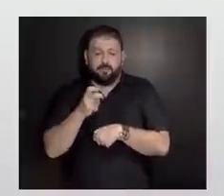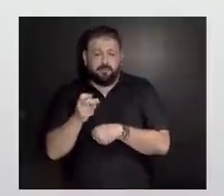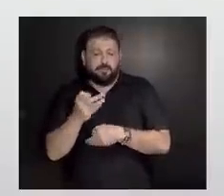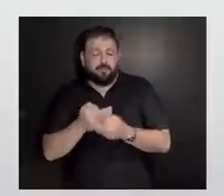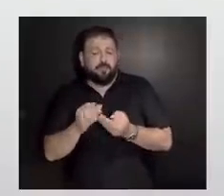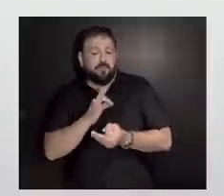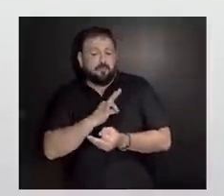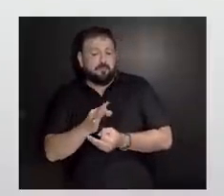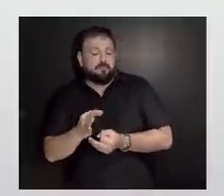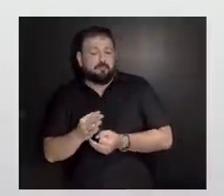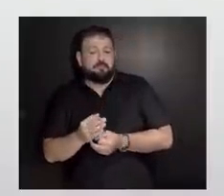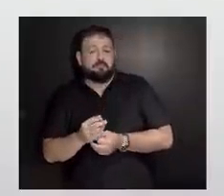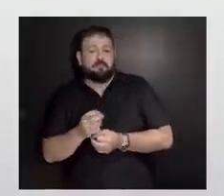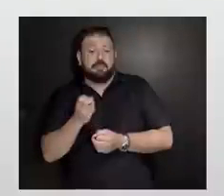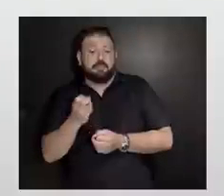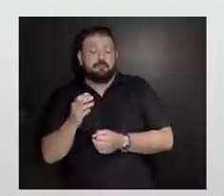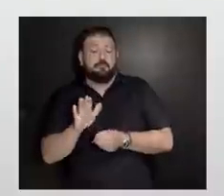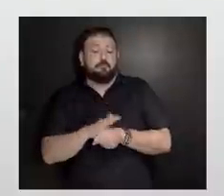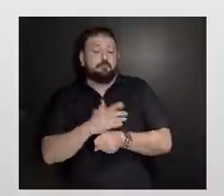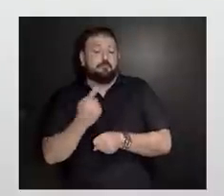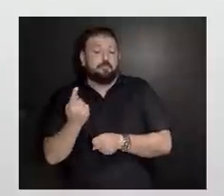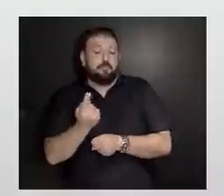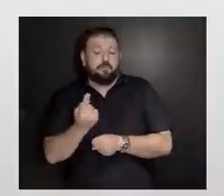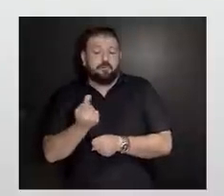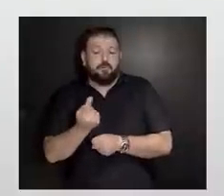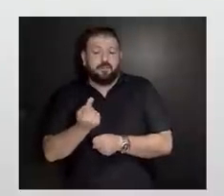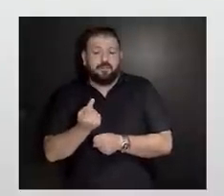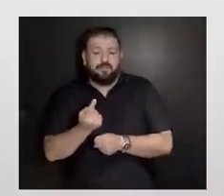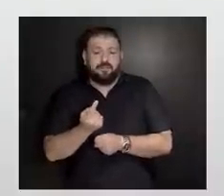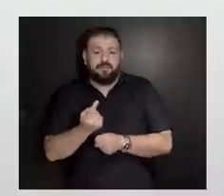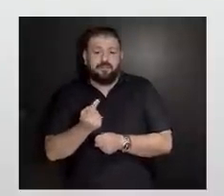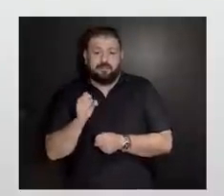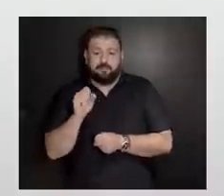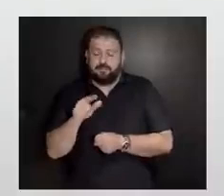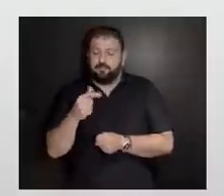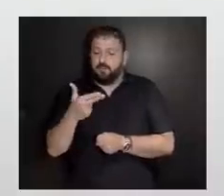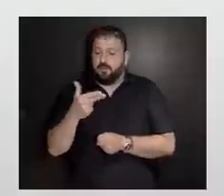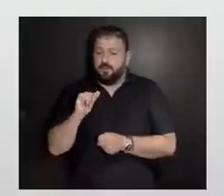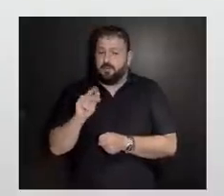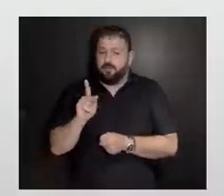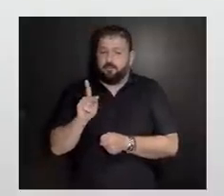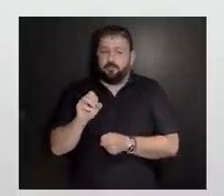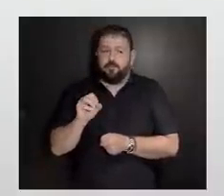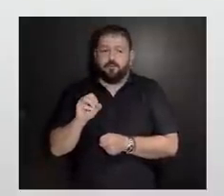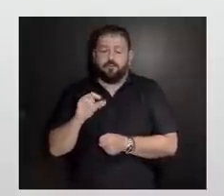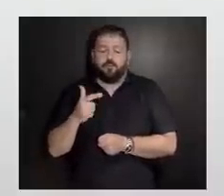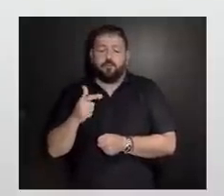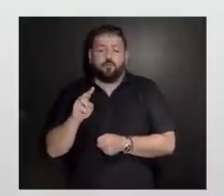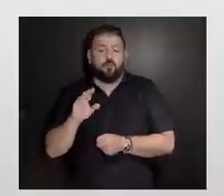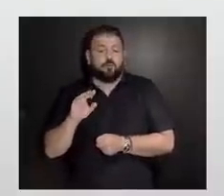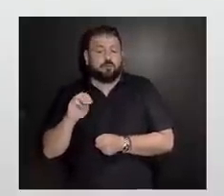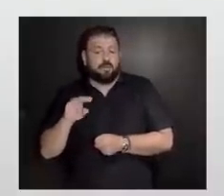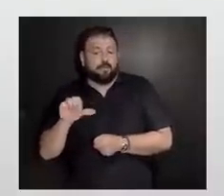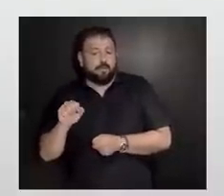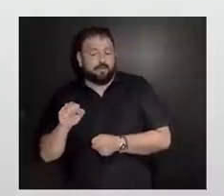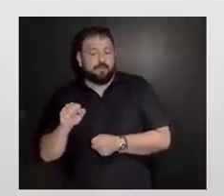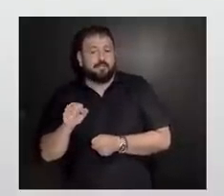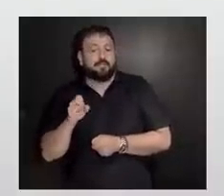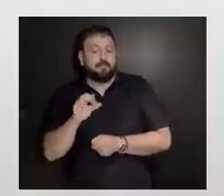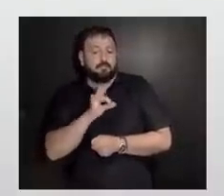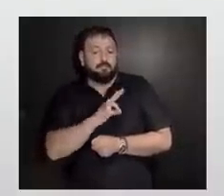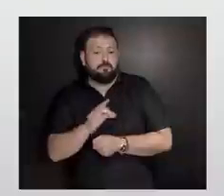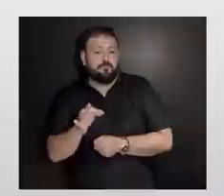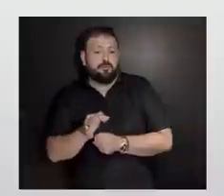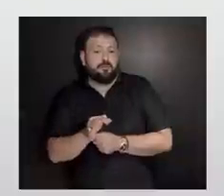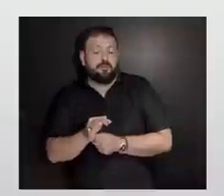suba, porque en este caso las hipoglucemias pueden, de alguna manera, una hipoglucemia